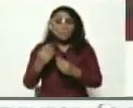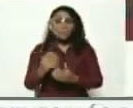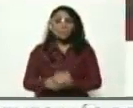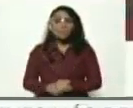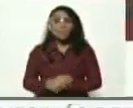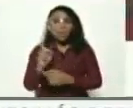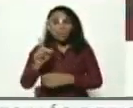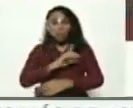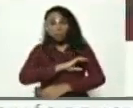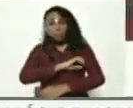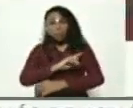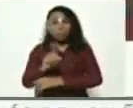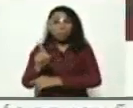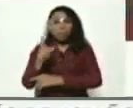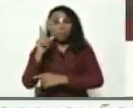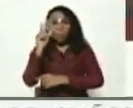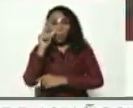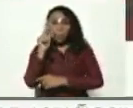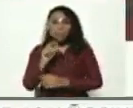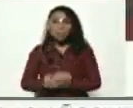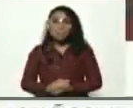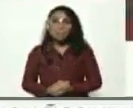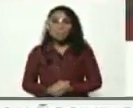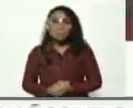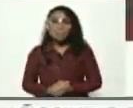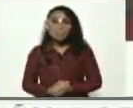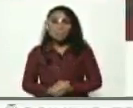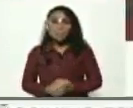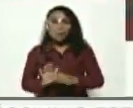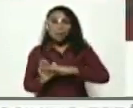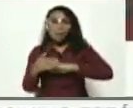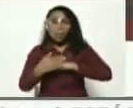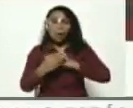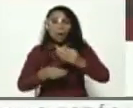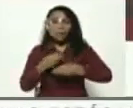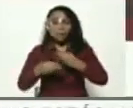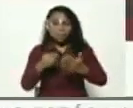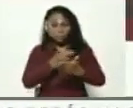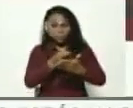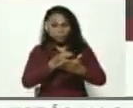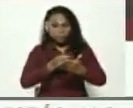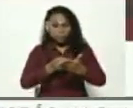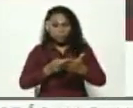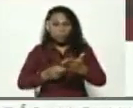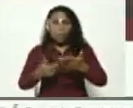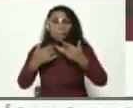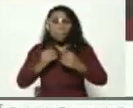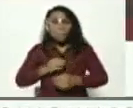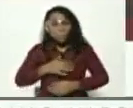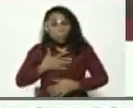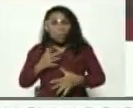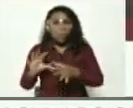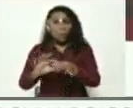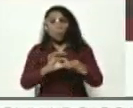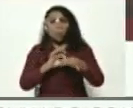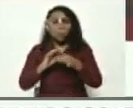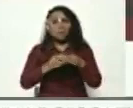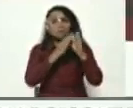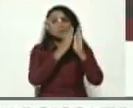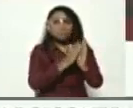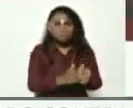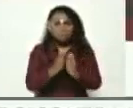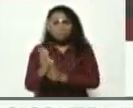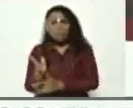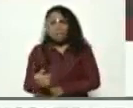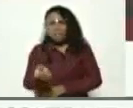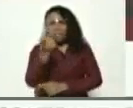vez dirigida al editor del Royal Gazette de Jamaica, escribe sobre la posibilidad de la unión y orden en el que